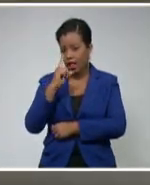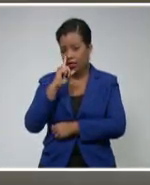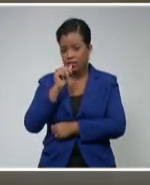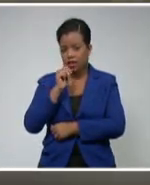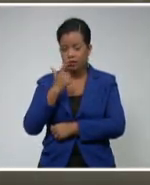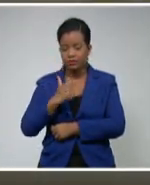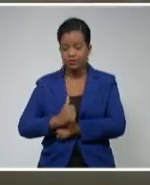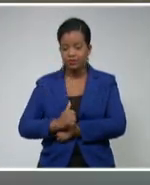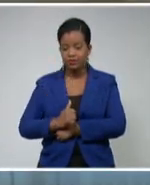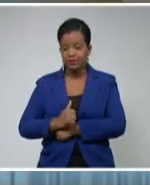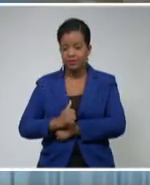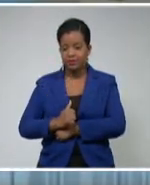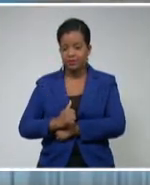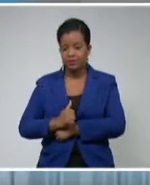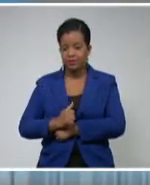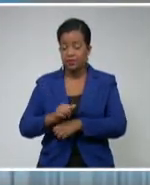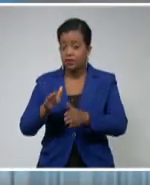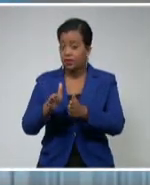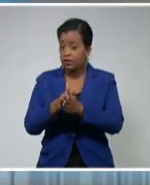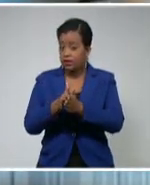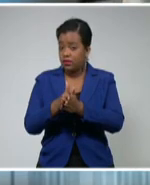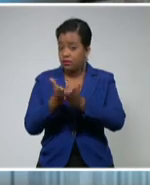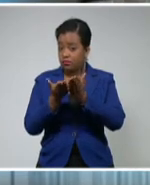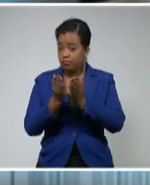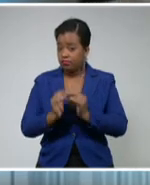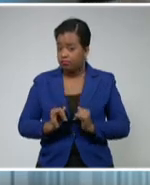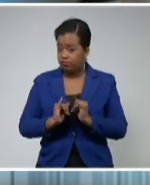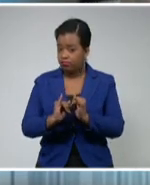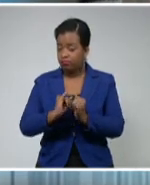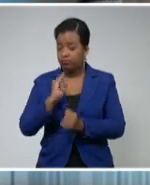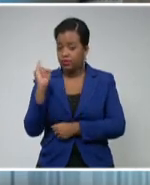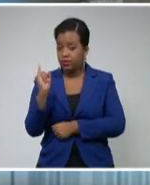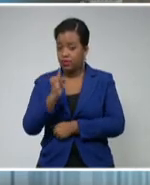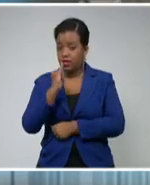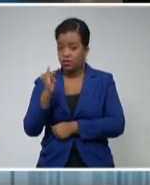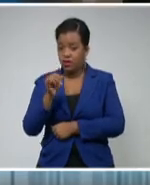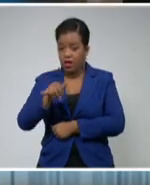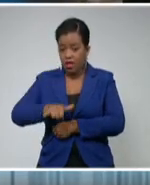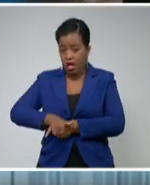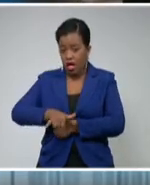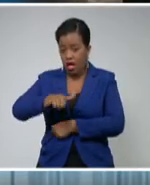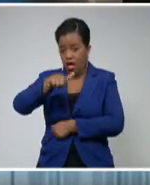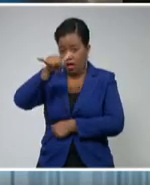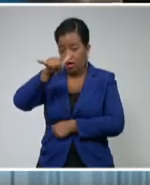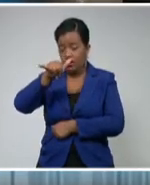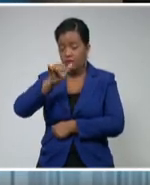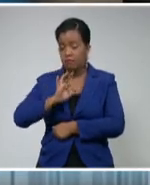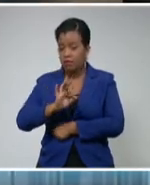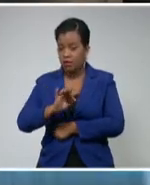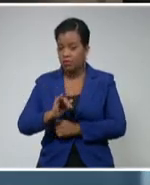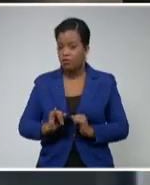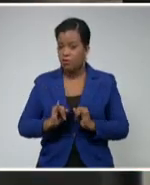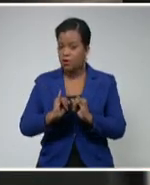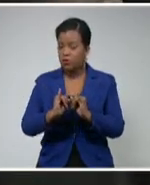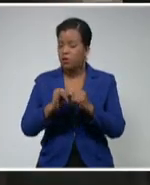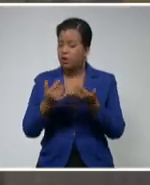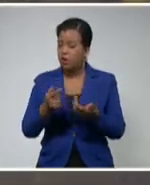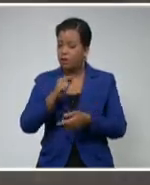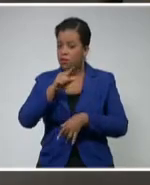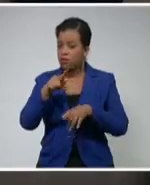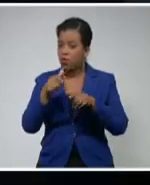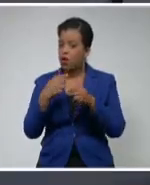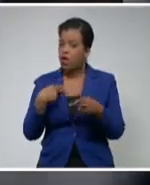Una encuesta publicada por la Asociación Internacional de Transporte Aéreo, IATA, mostró una mayor confianza para